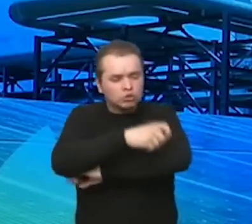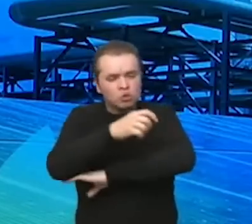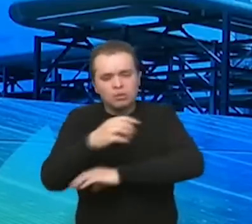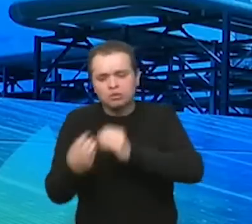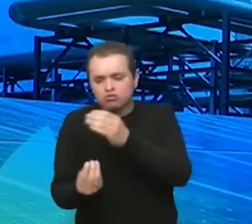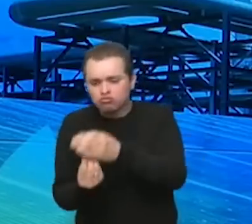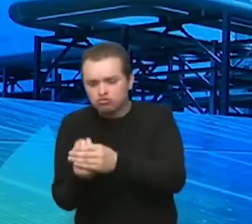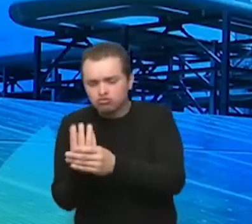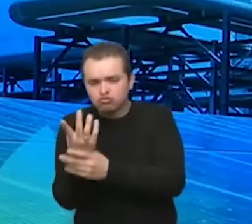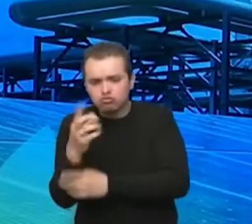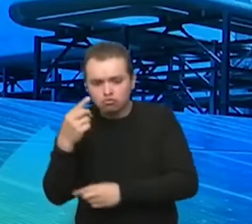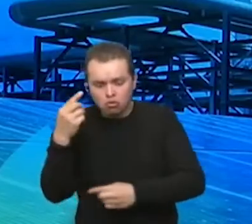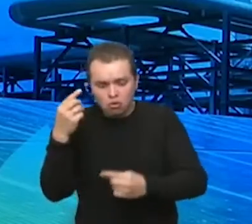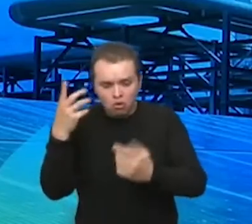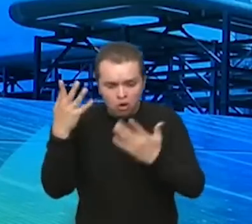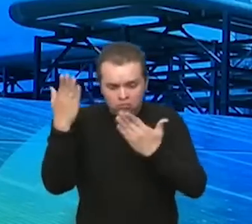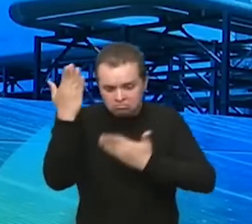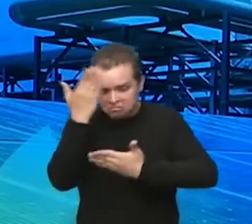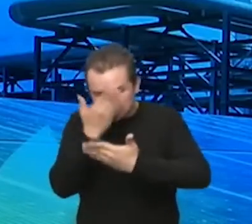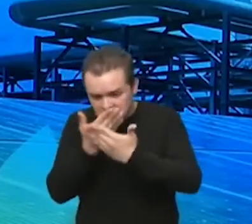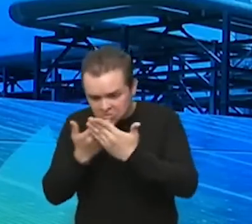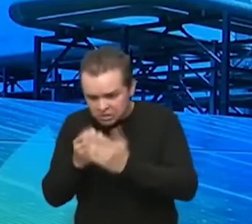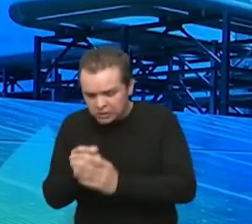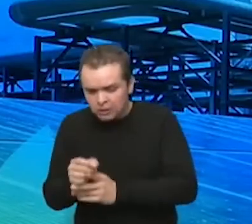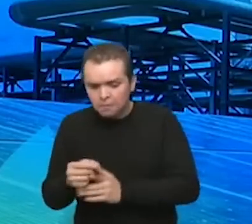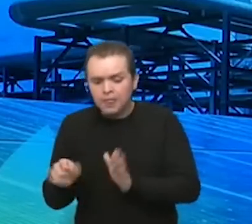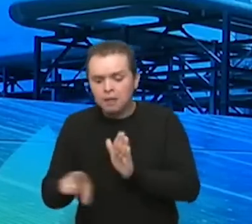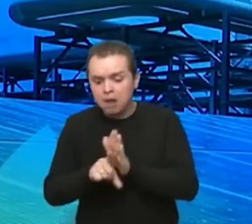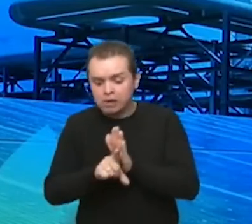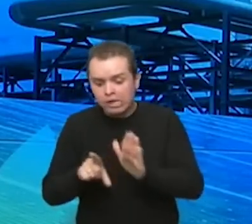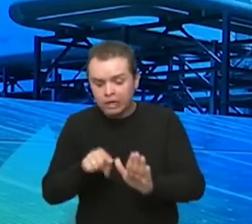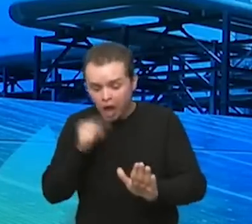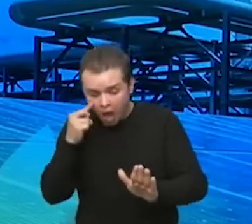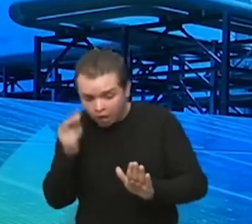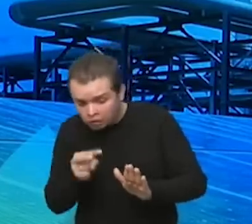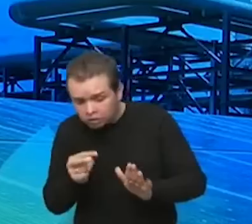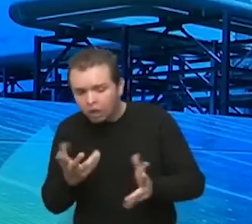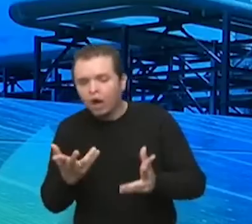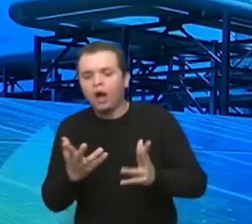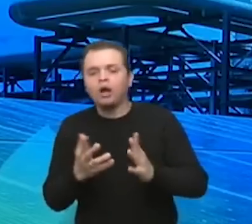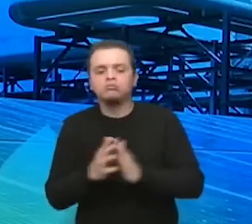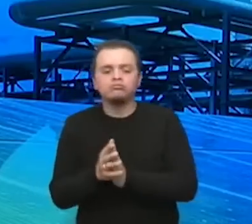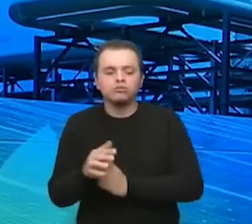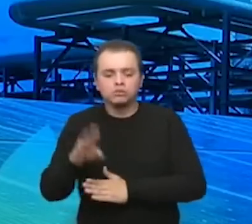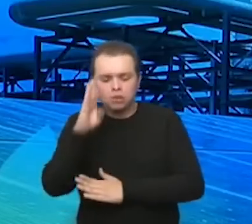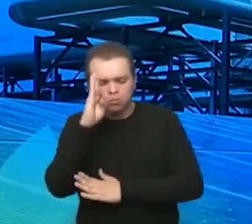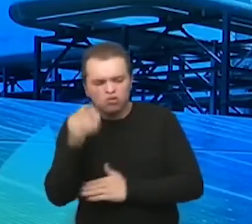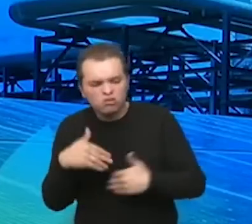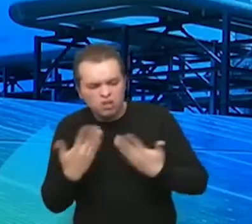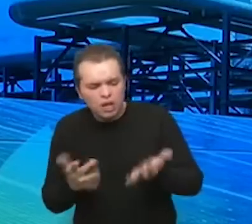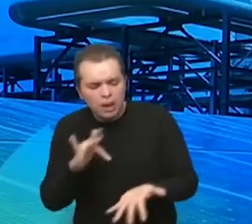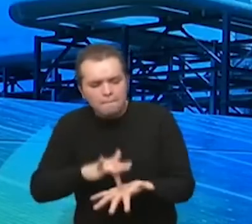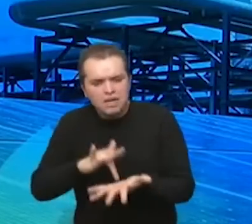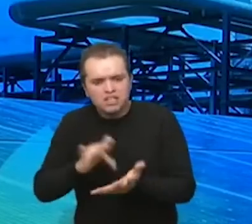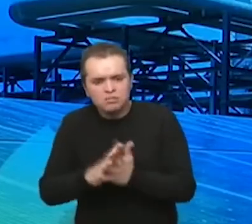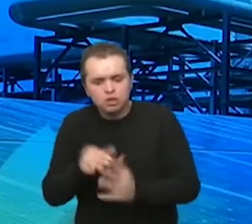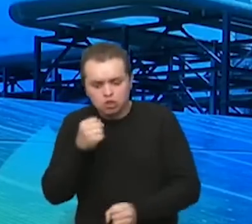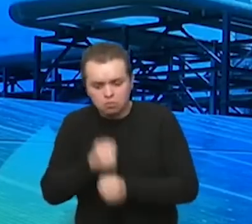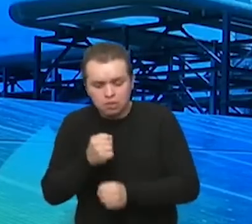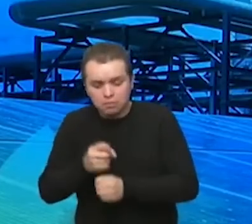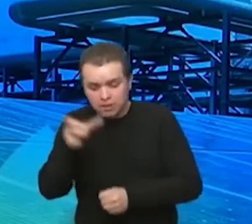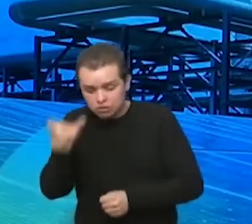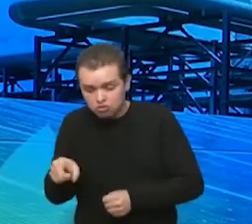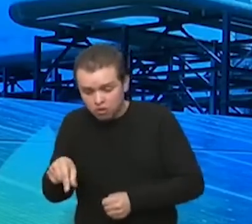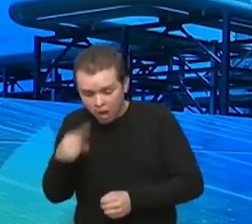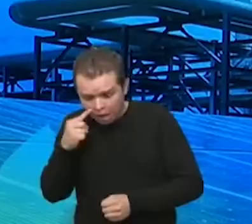producto de estas investigaciones no se ha determinado por parte de las autoridades de